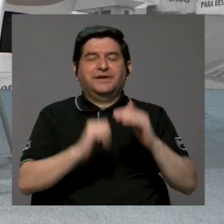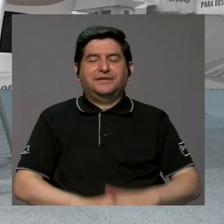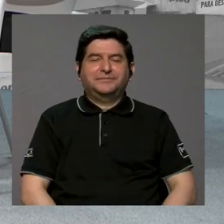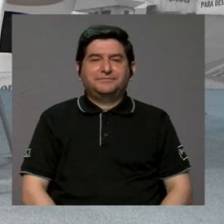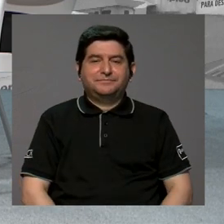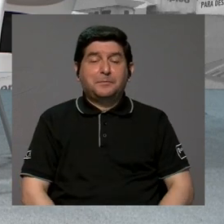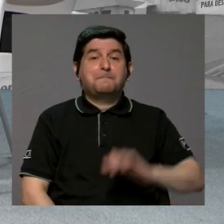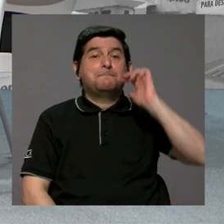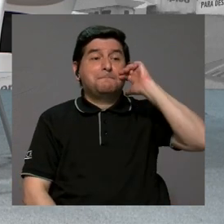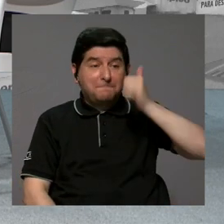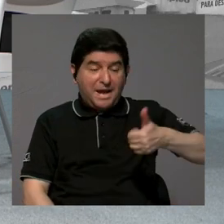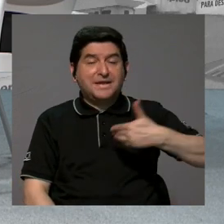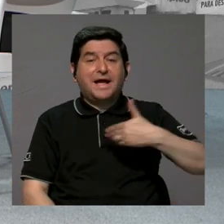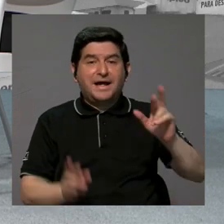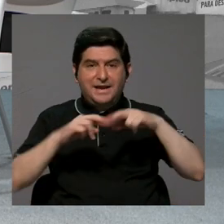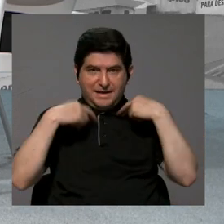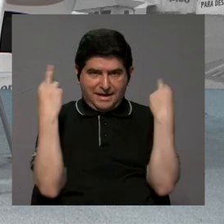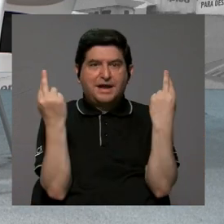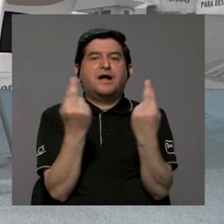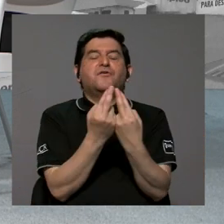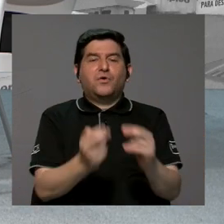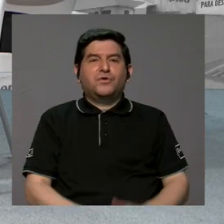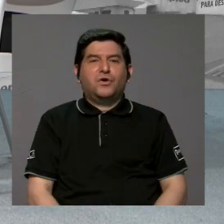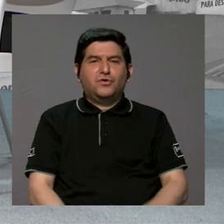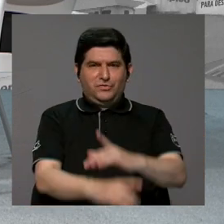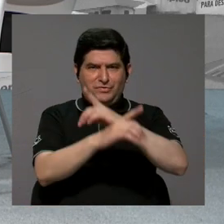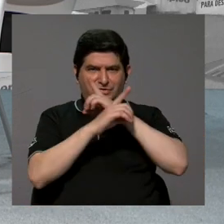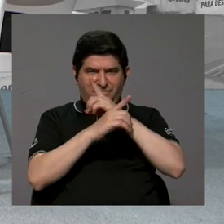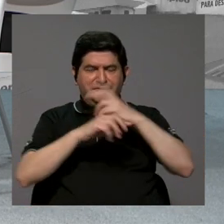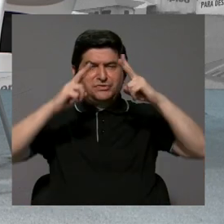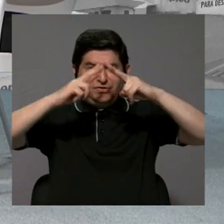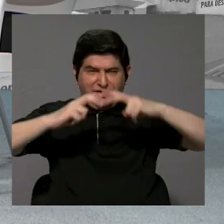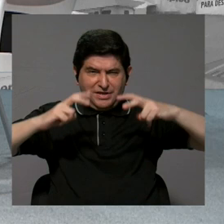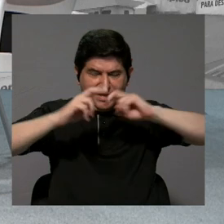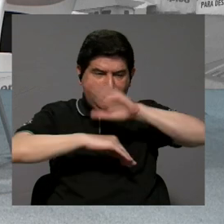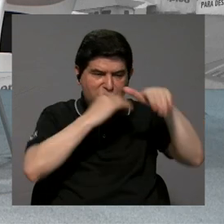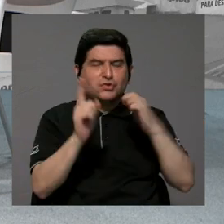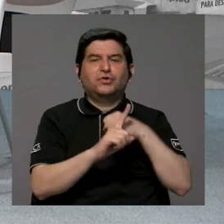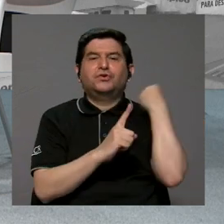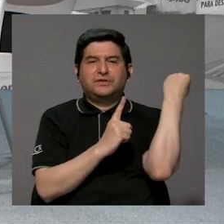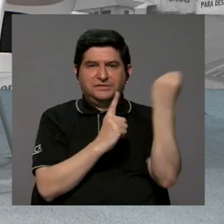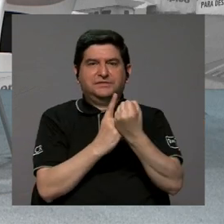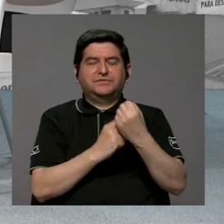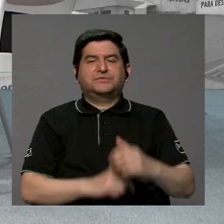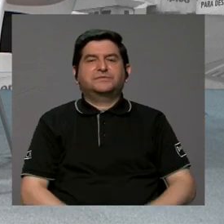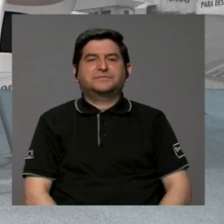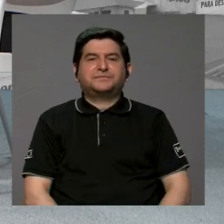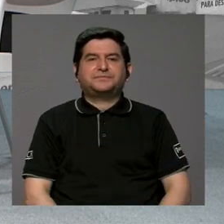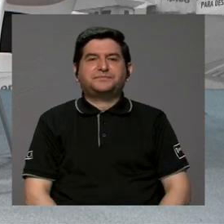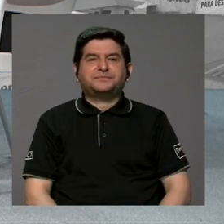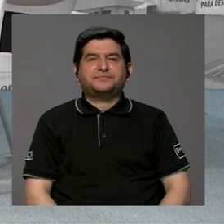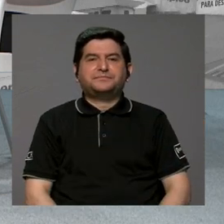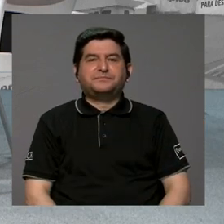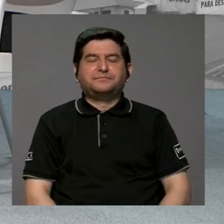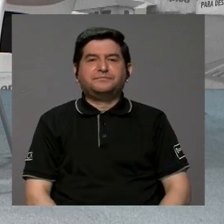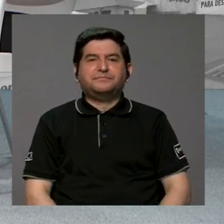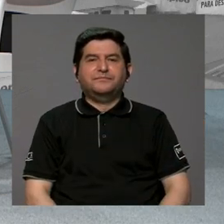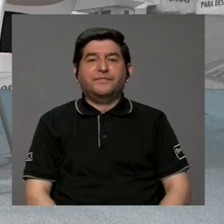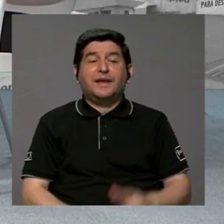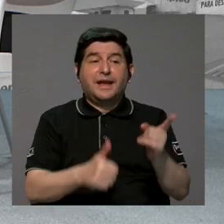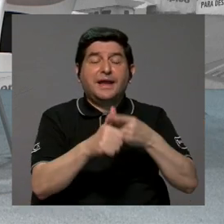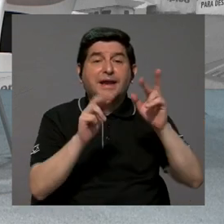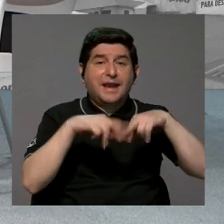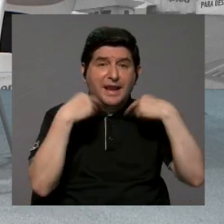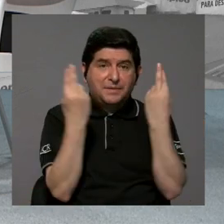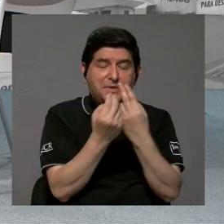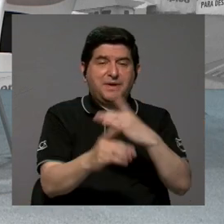La Defensoría, de hecho, mañana tenemos una reunión en la Defensoría y la Defensoría está haciendo un análisis de toda esta situación, porque incluso